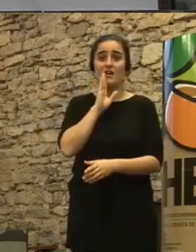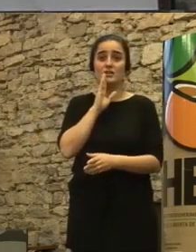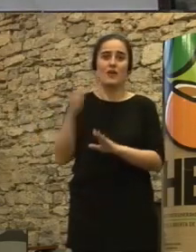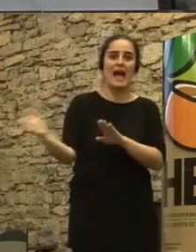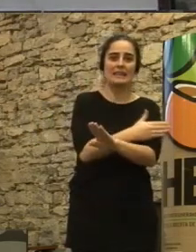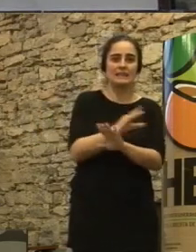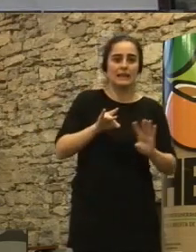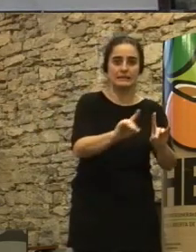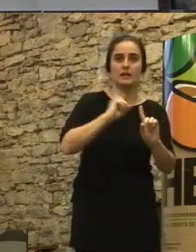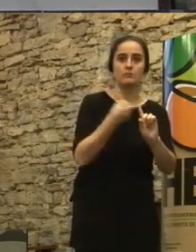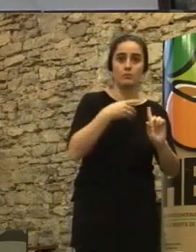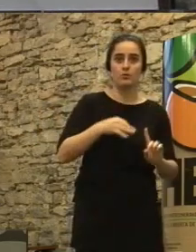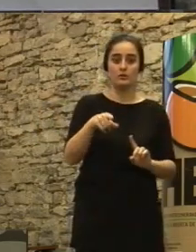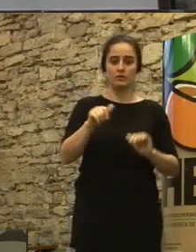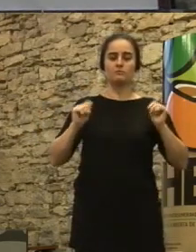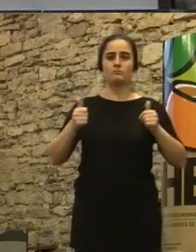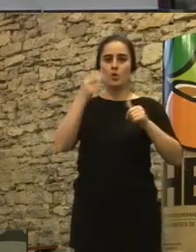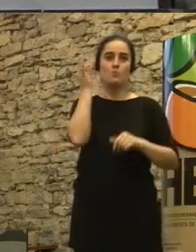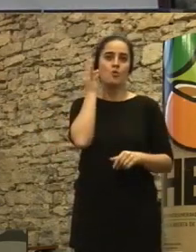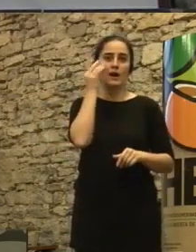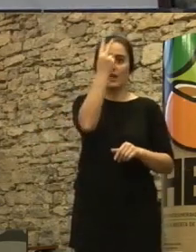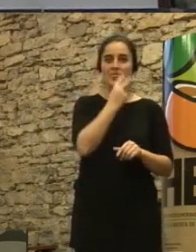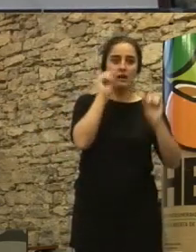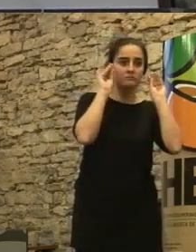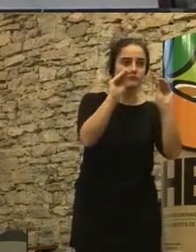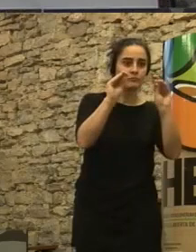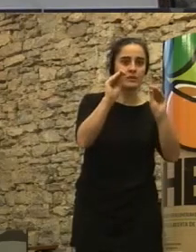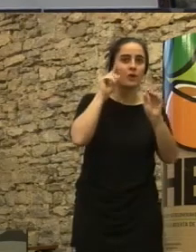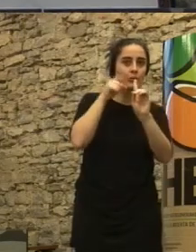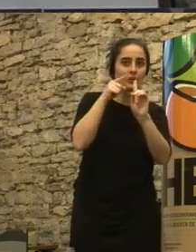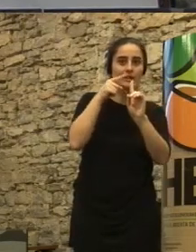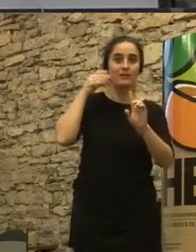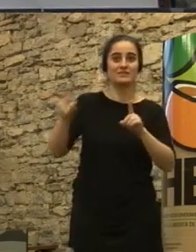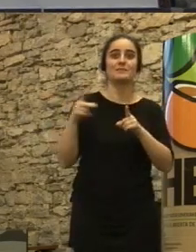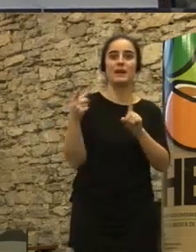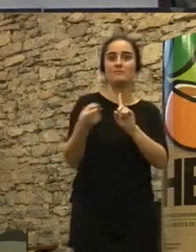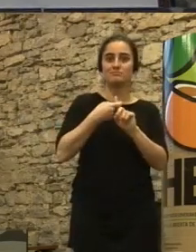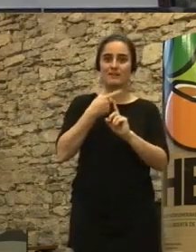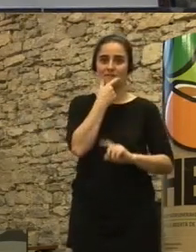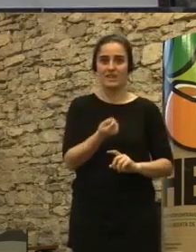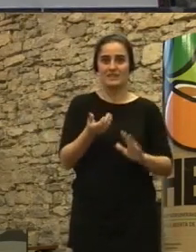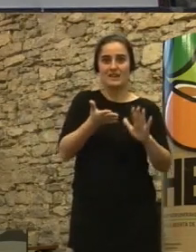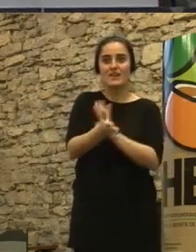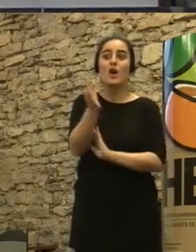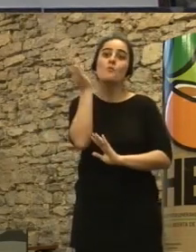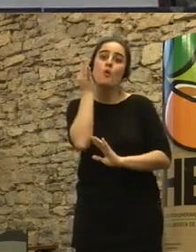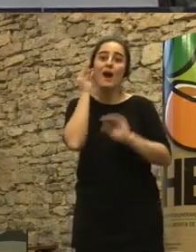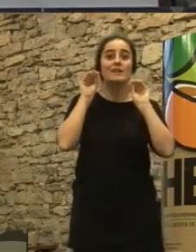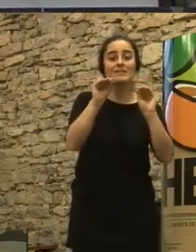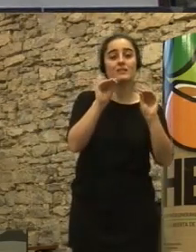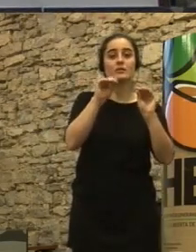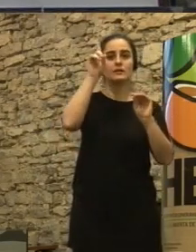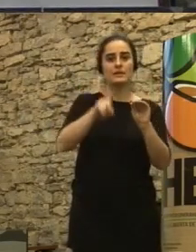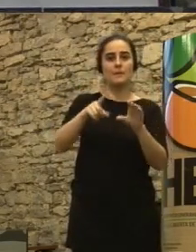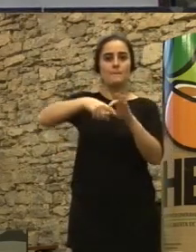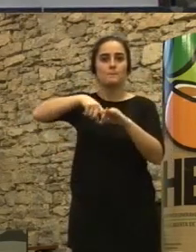formar a mujeres ciegas para que hagan esto. Por tanto, no solo un mejor servicio a la mujer, sino puestos de trabajo para personas